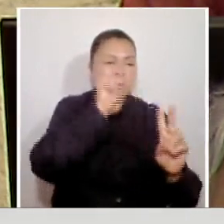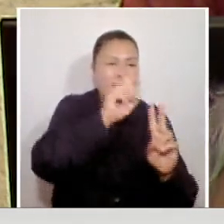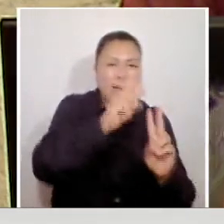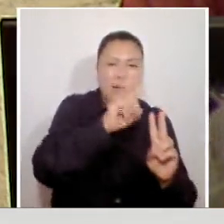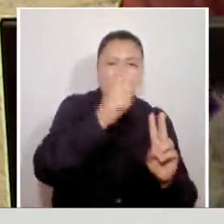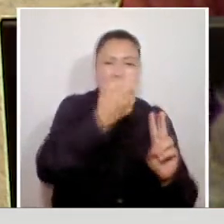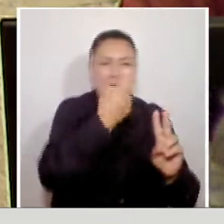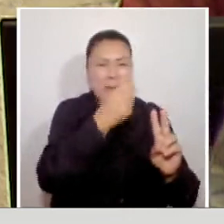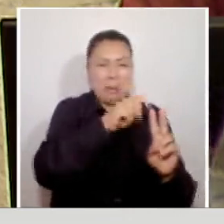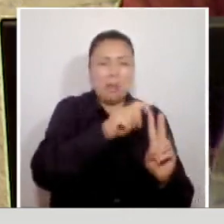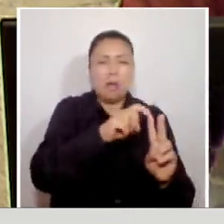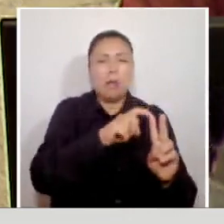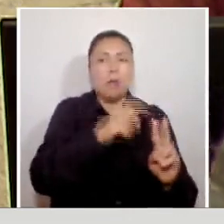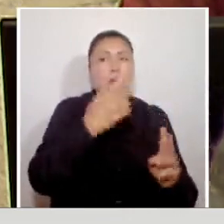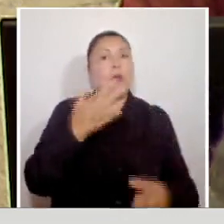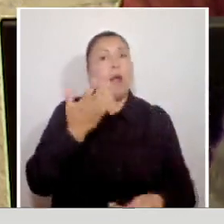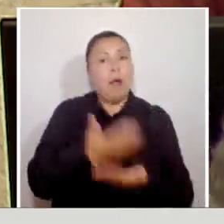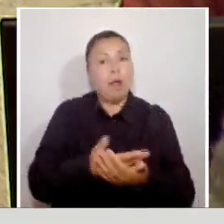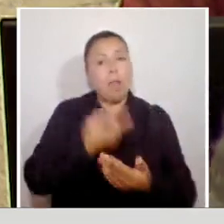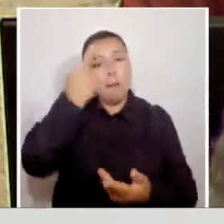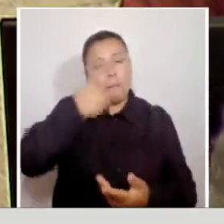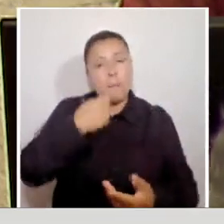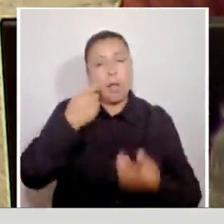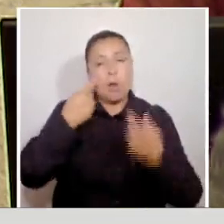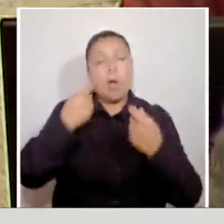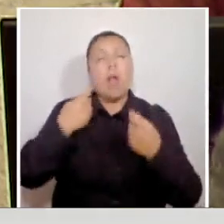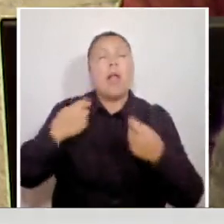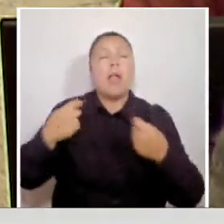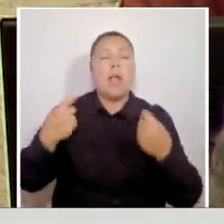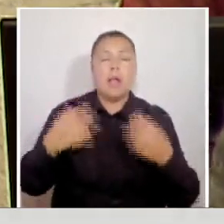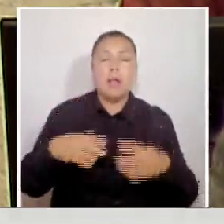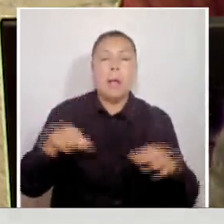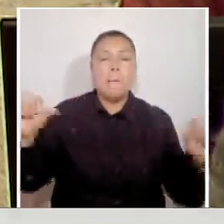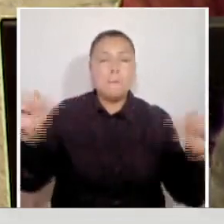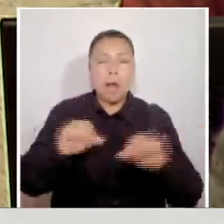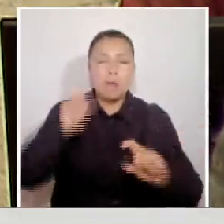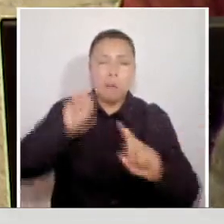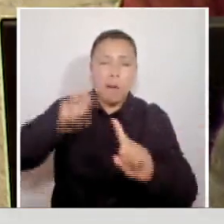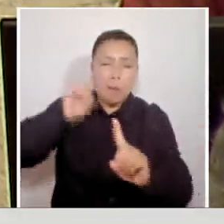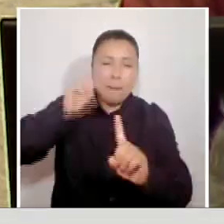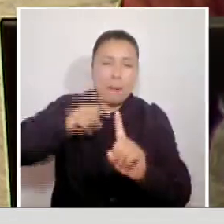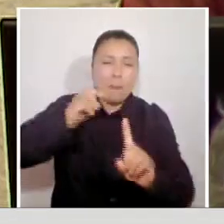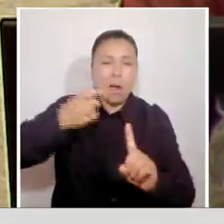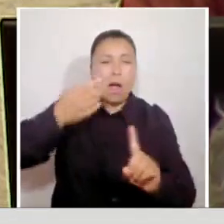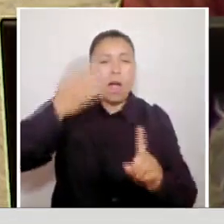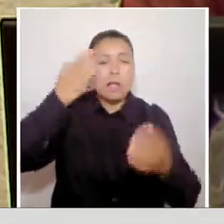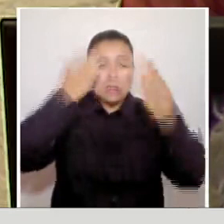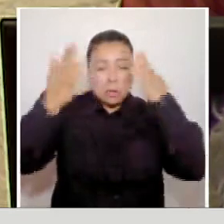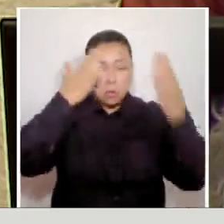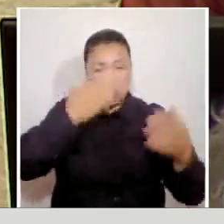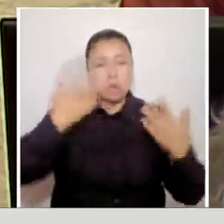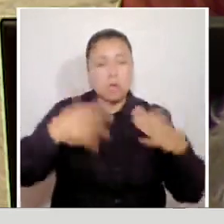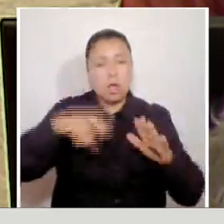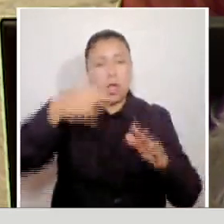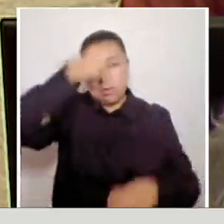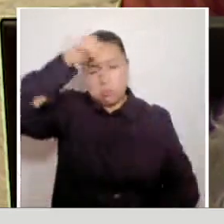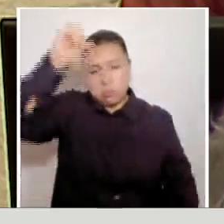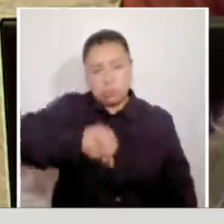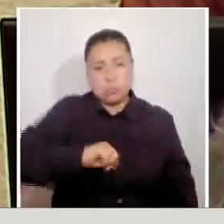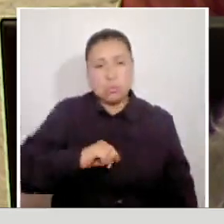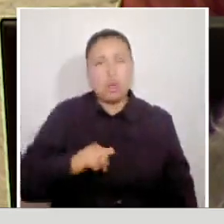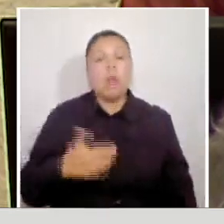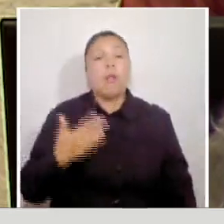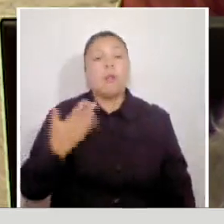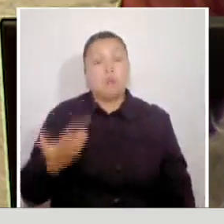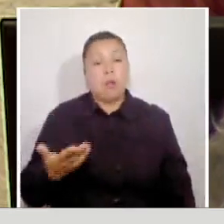pero el maltrato psicológico ya está sancionado la obstrucción a la justicia está sancionada